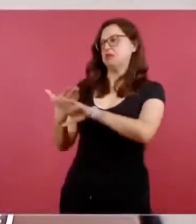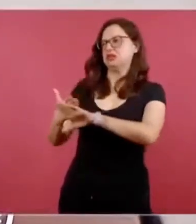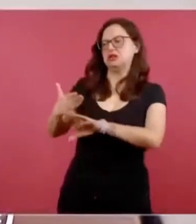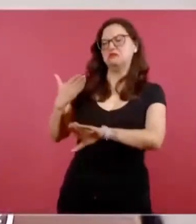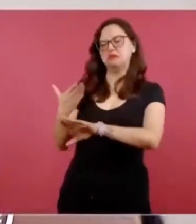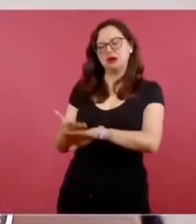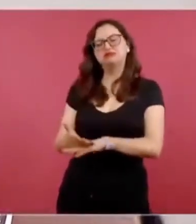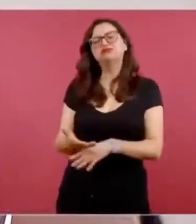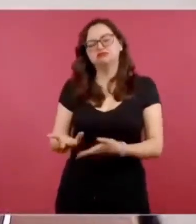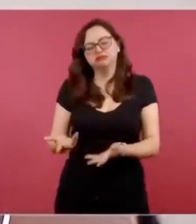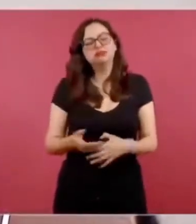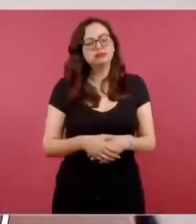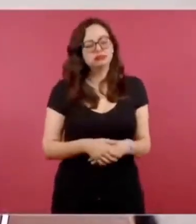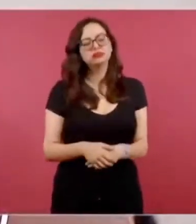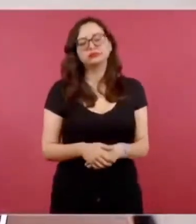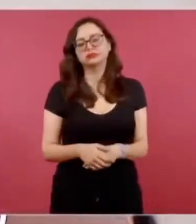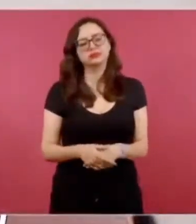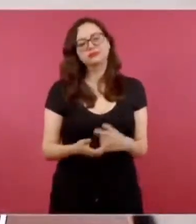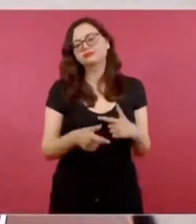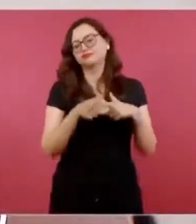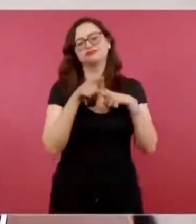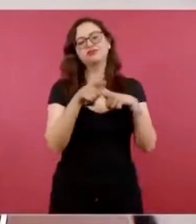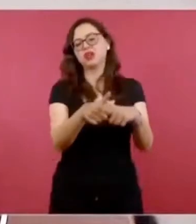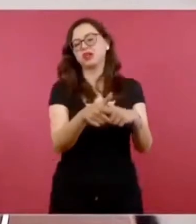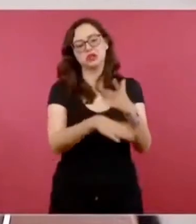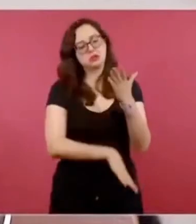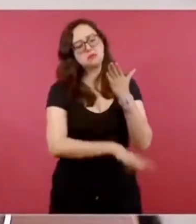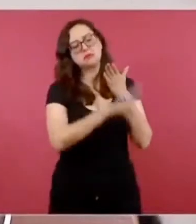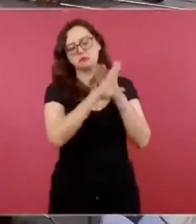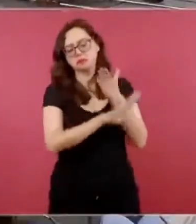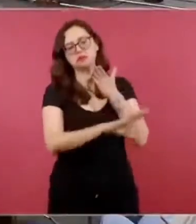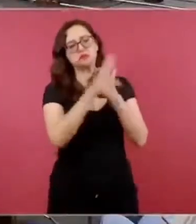porque pues quisieran